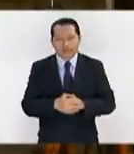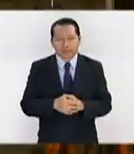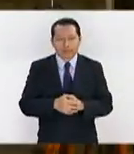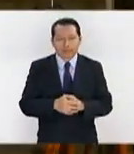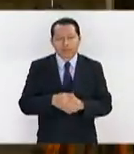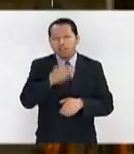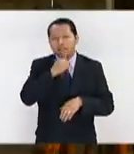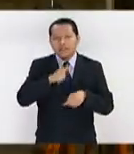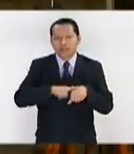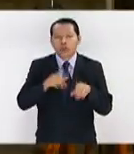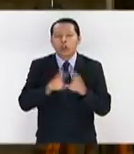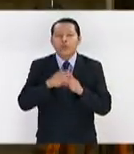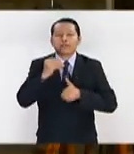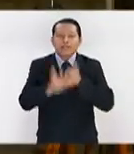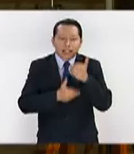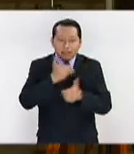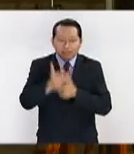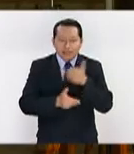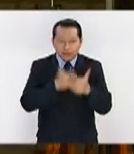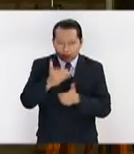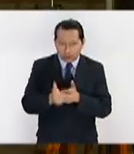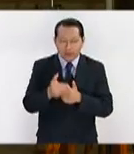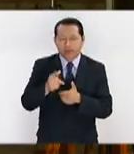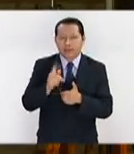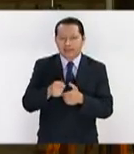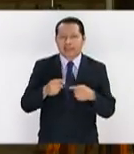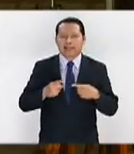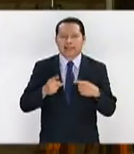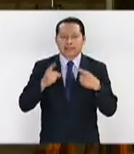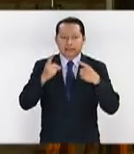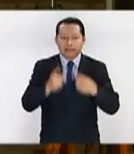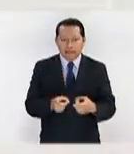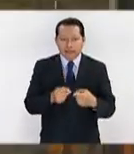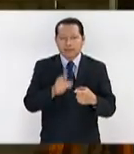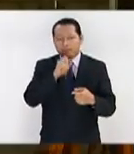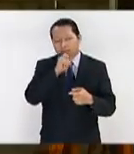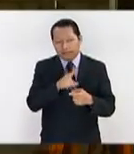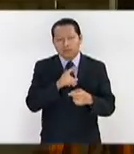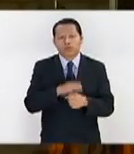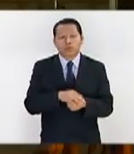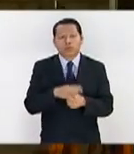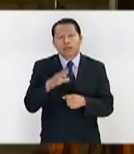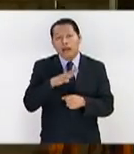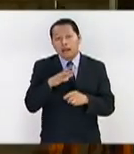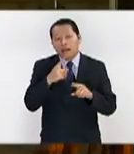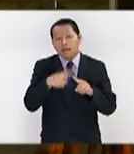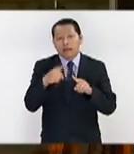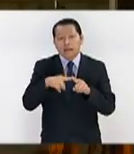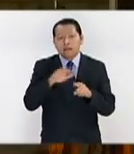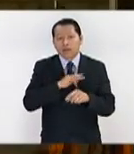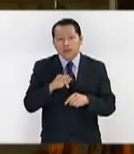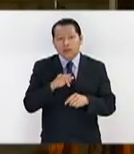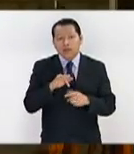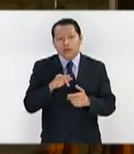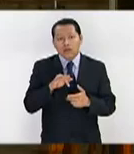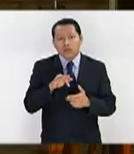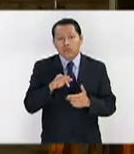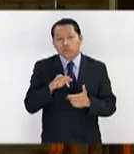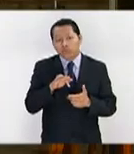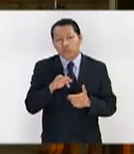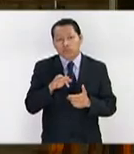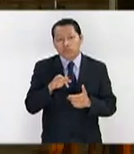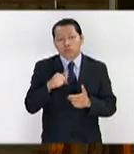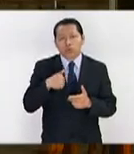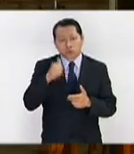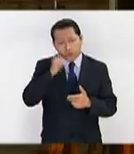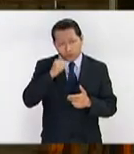festival es de servicio, ¿sí? de que damos, siempre venimos a servir. Tenemos haciéndolo, bueno, yo